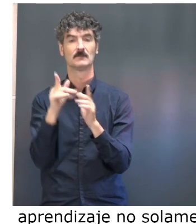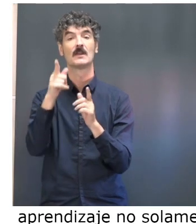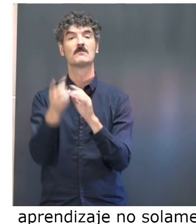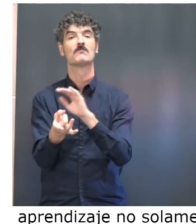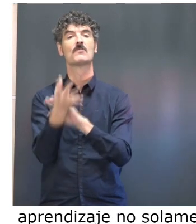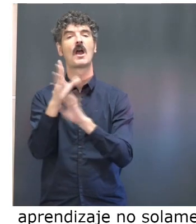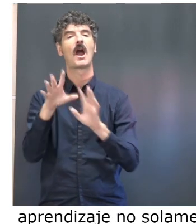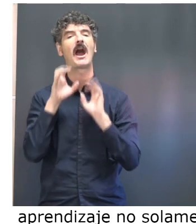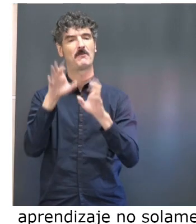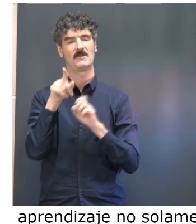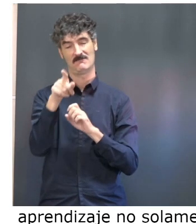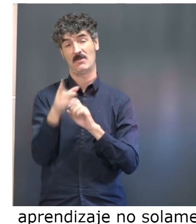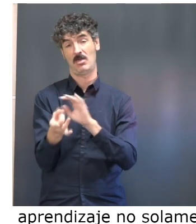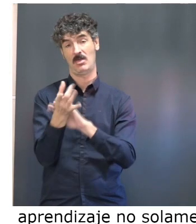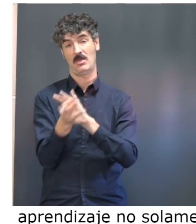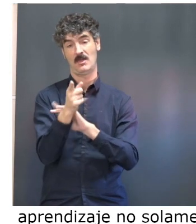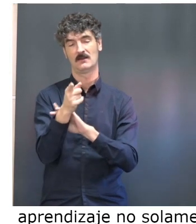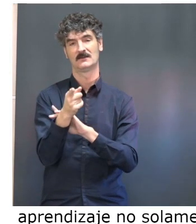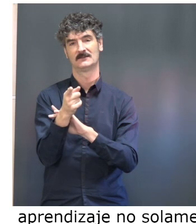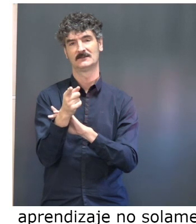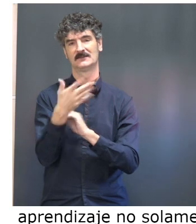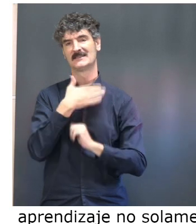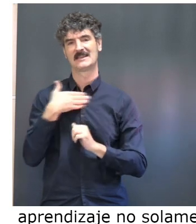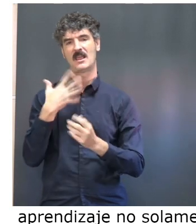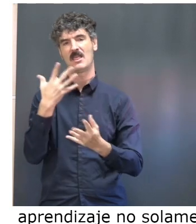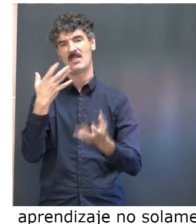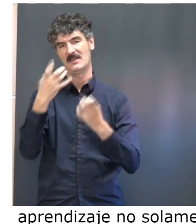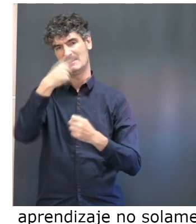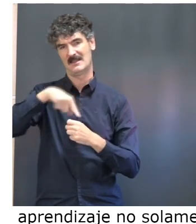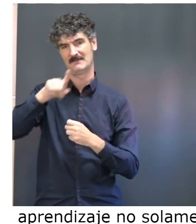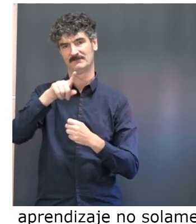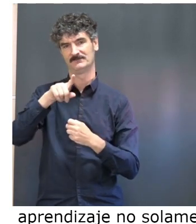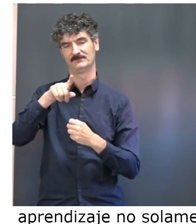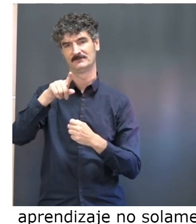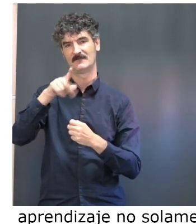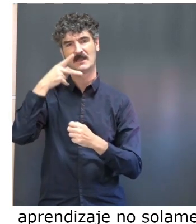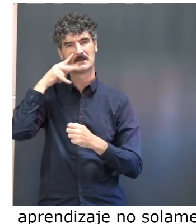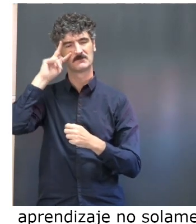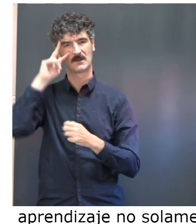este aprendizaje. ¿Qué podrías destacar de esta experiencia?